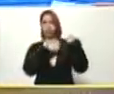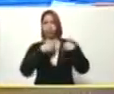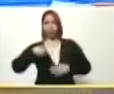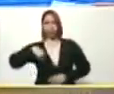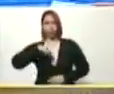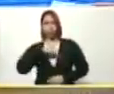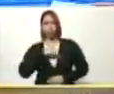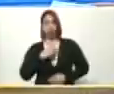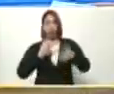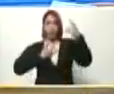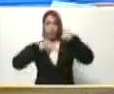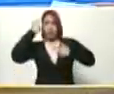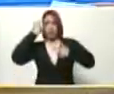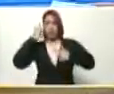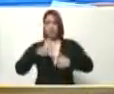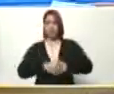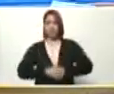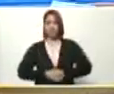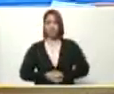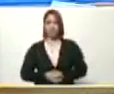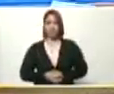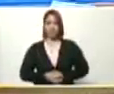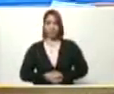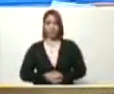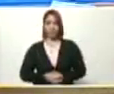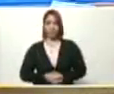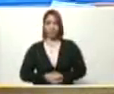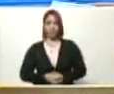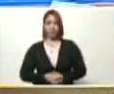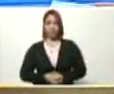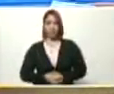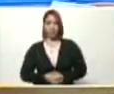amado comandante supremo Hugo Rafael Chávez Frías.